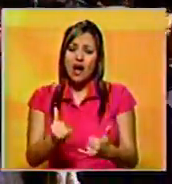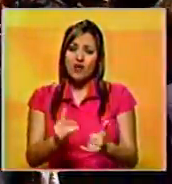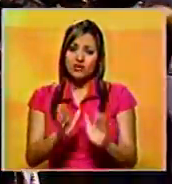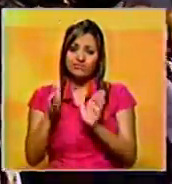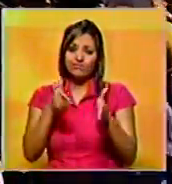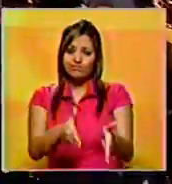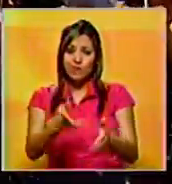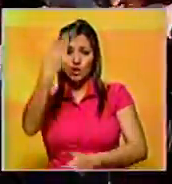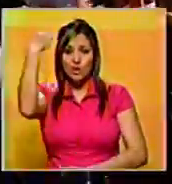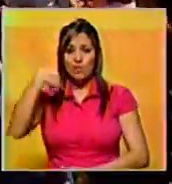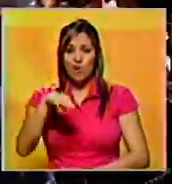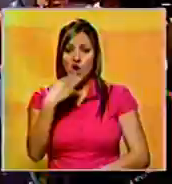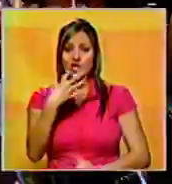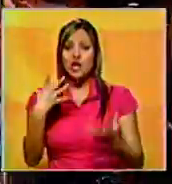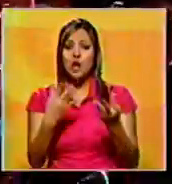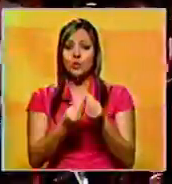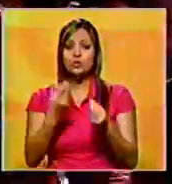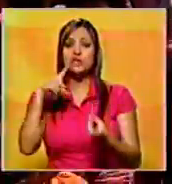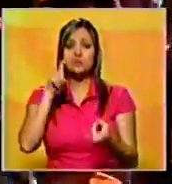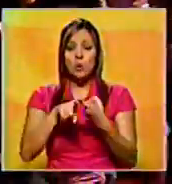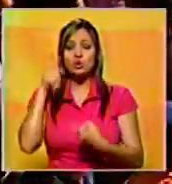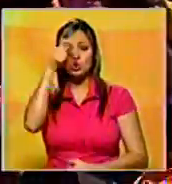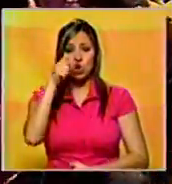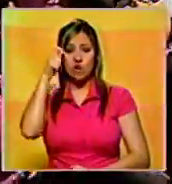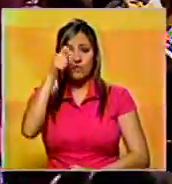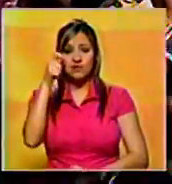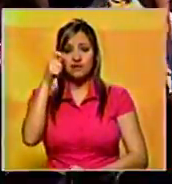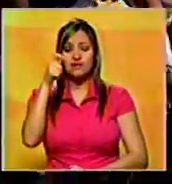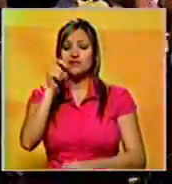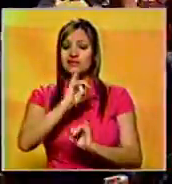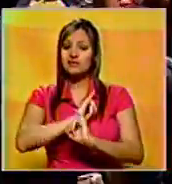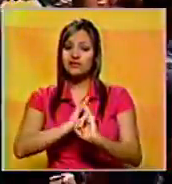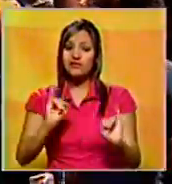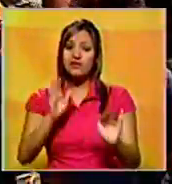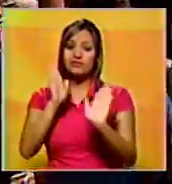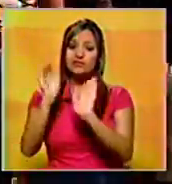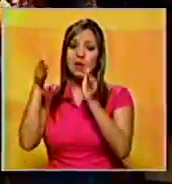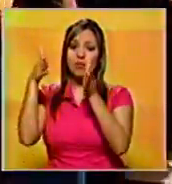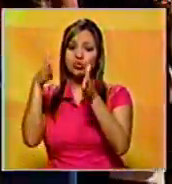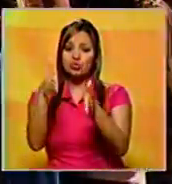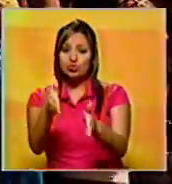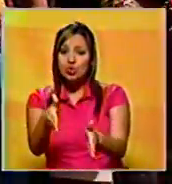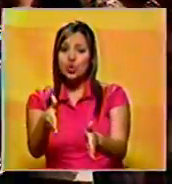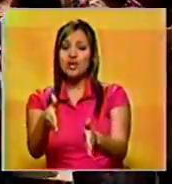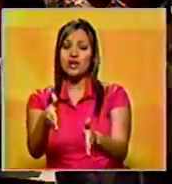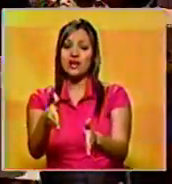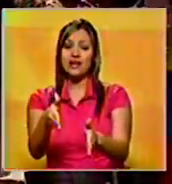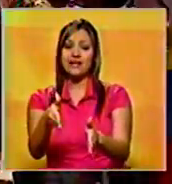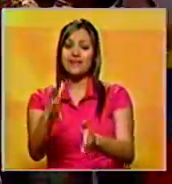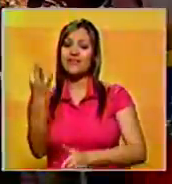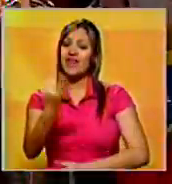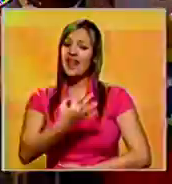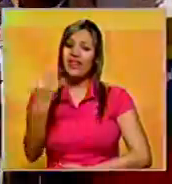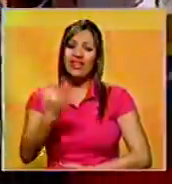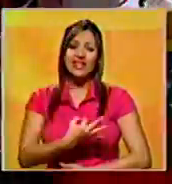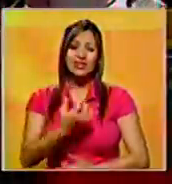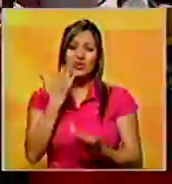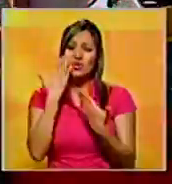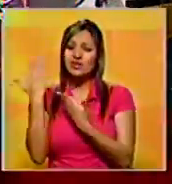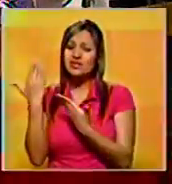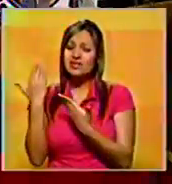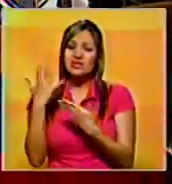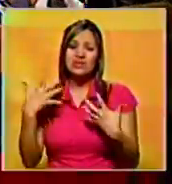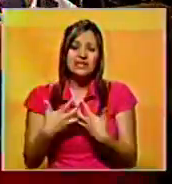restos de Mónica Espir y su esposo al lugar donde recibirán cristiana sepultura. Son de verdad imágenes